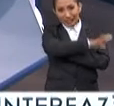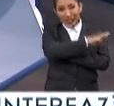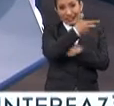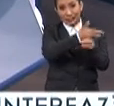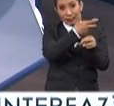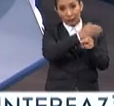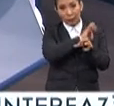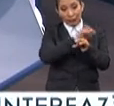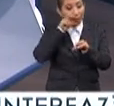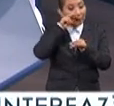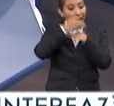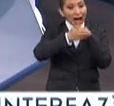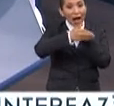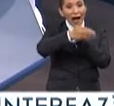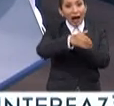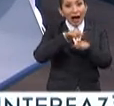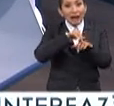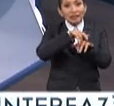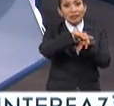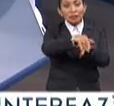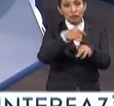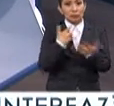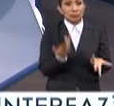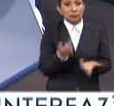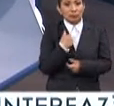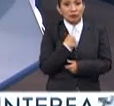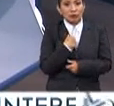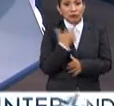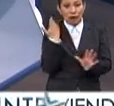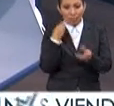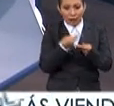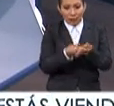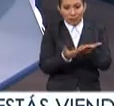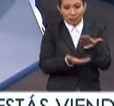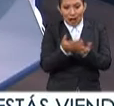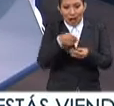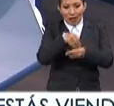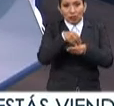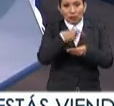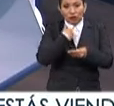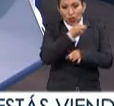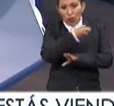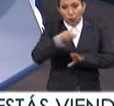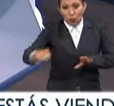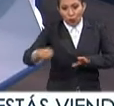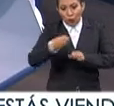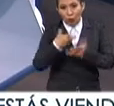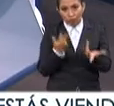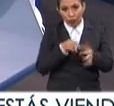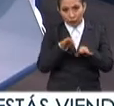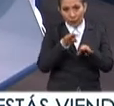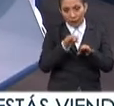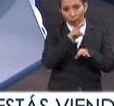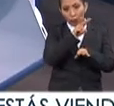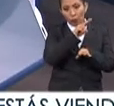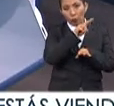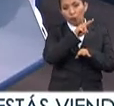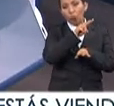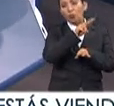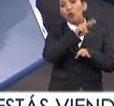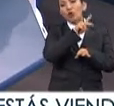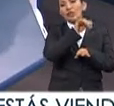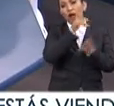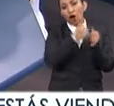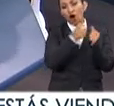pues puede acceder a los archivos que yo ahora sí que yo los tuve en mis manos porque yo los órdenes yo trabajé en vuelta con con